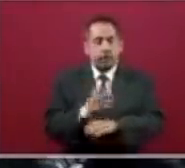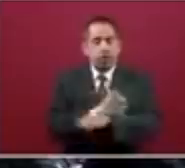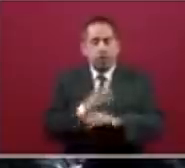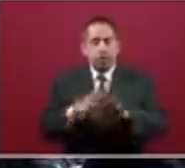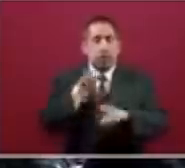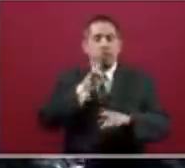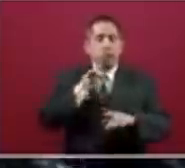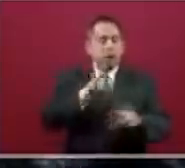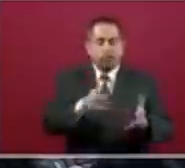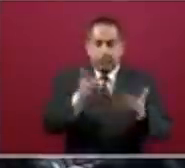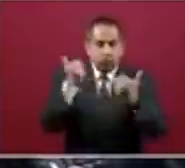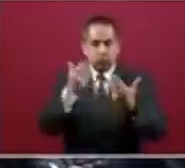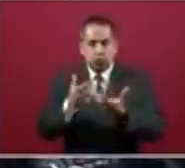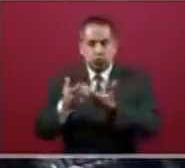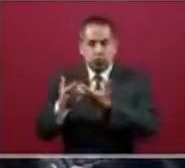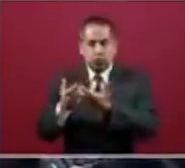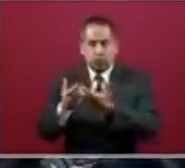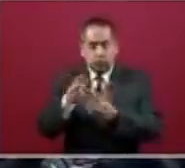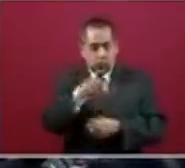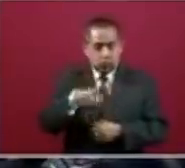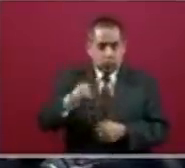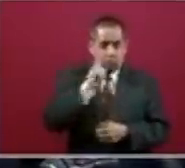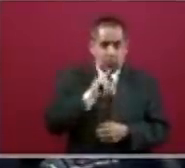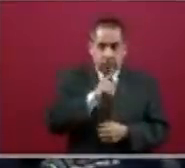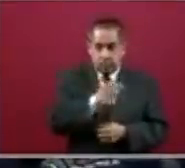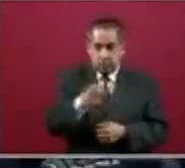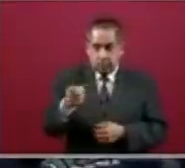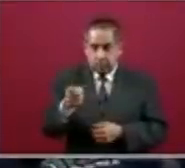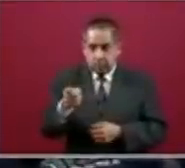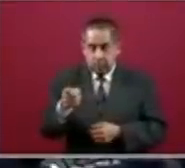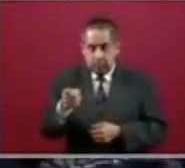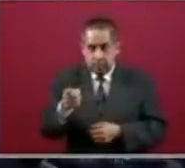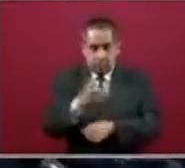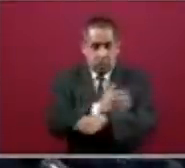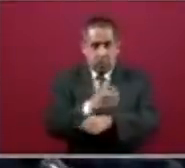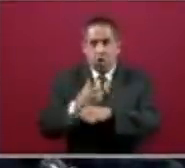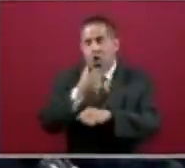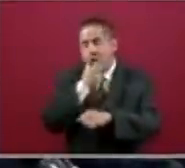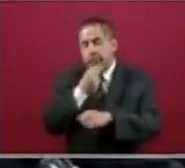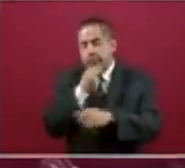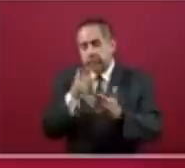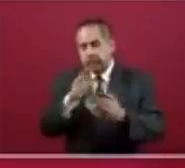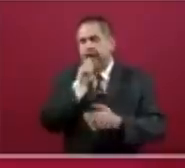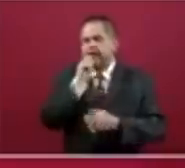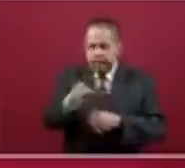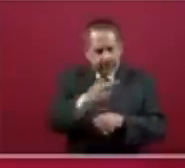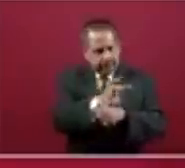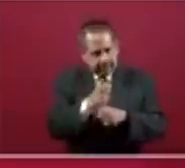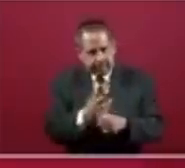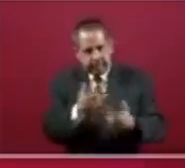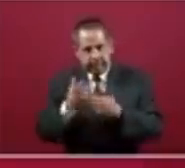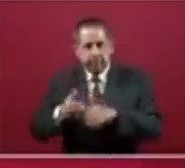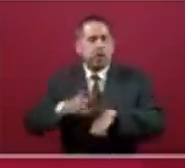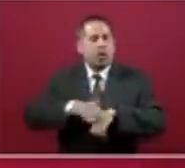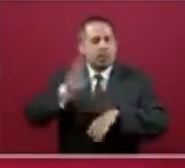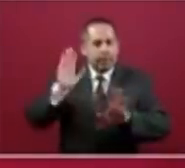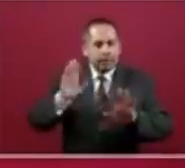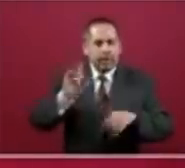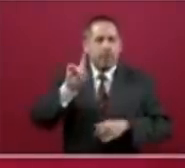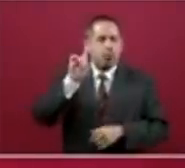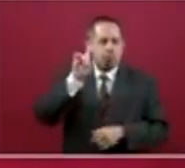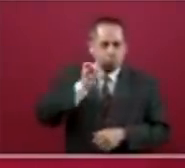mujeres, ustedes, los compañeros hombres, también están invitados, pero